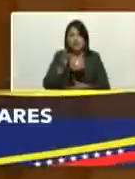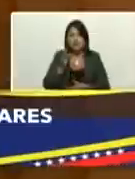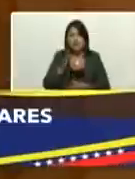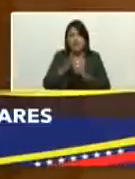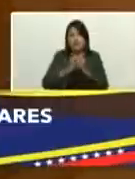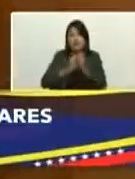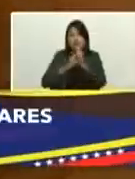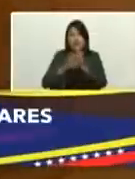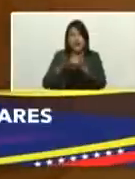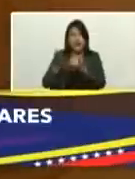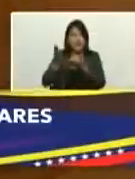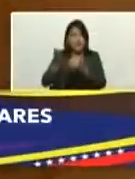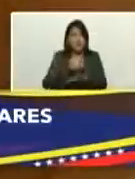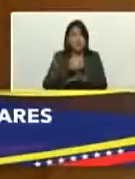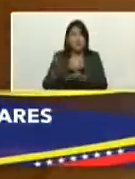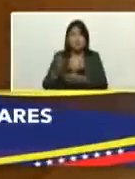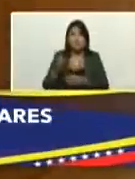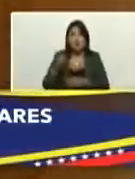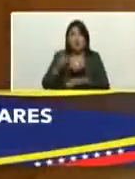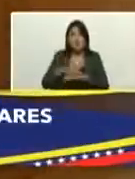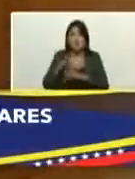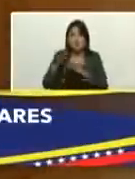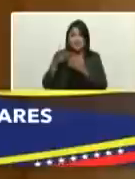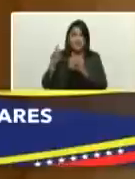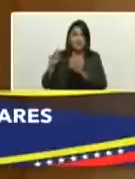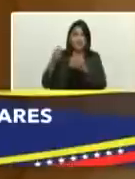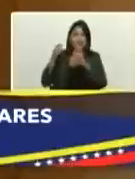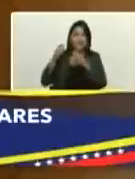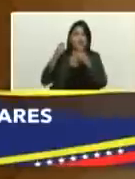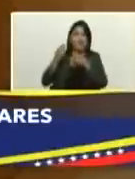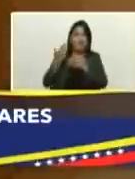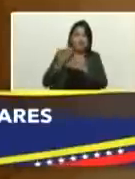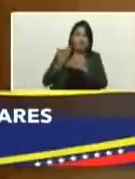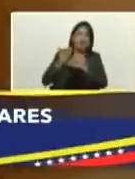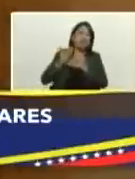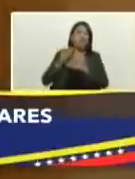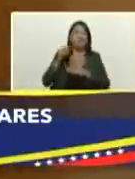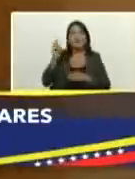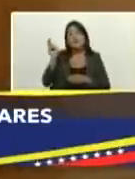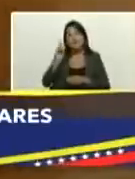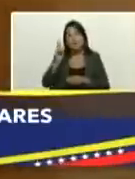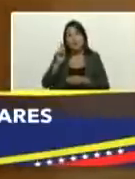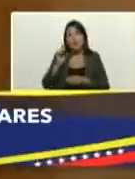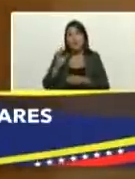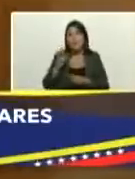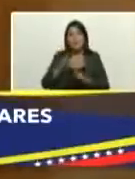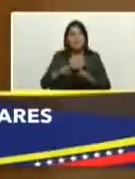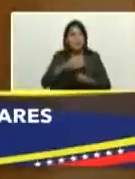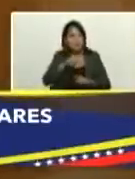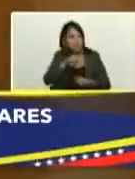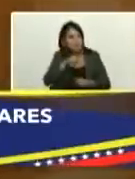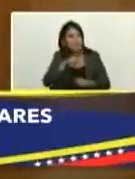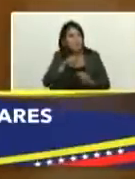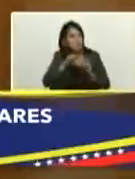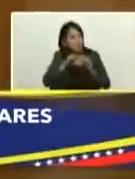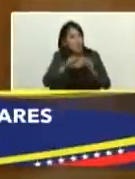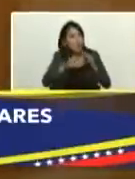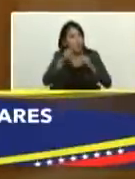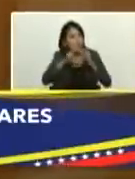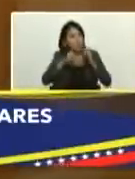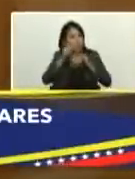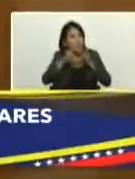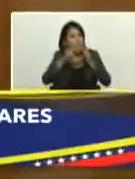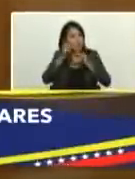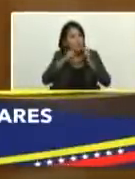que a pesar del bloqueo, de las sanciones, no ha dejado de hacer viviendas. En nuestro estado, en los 24 años de